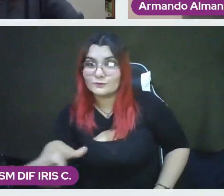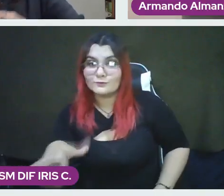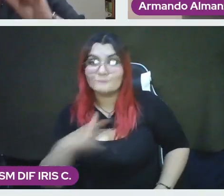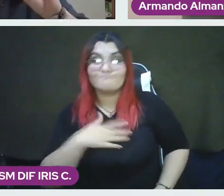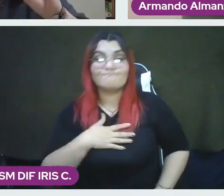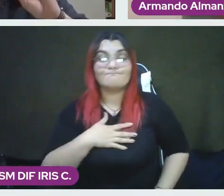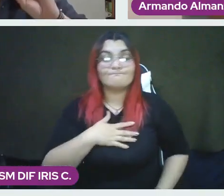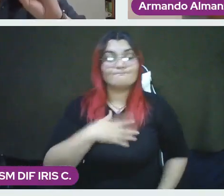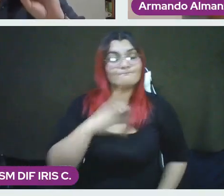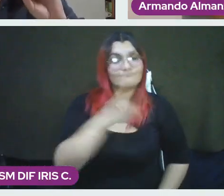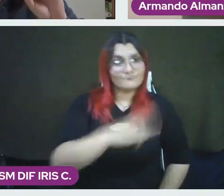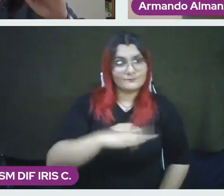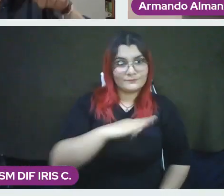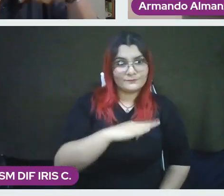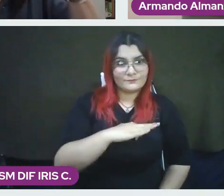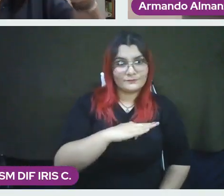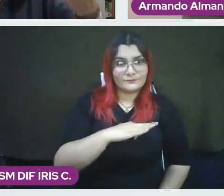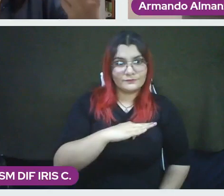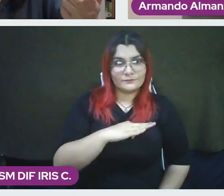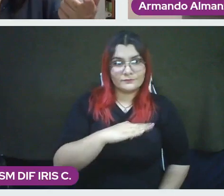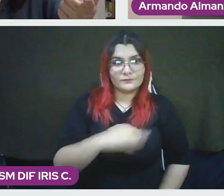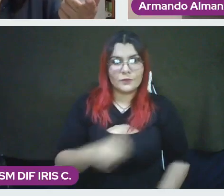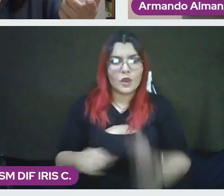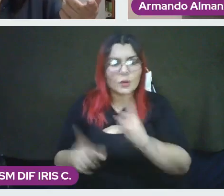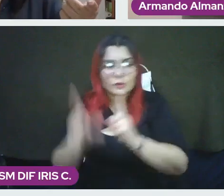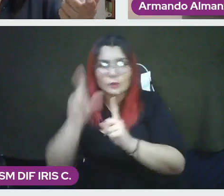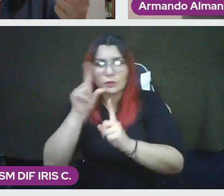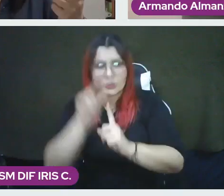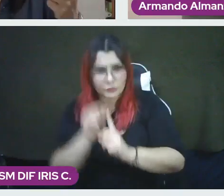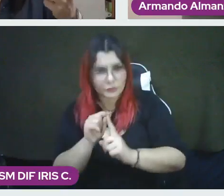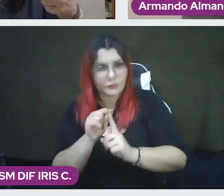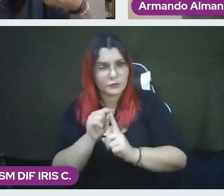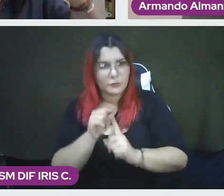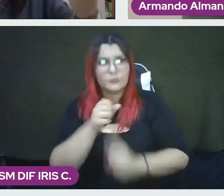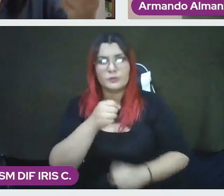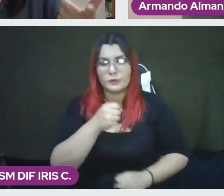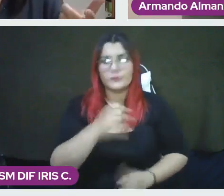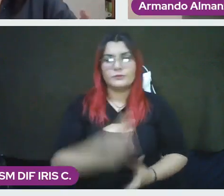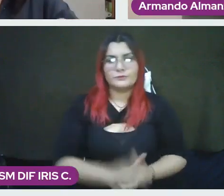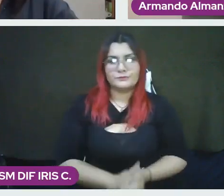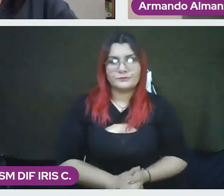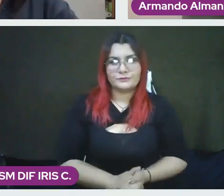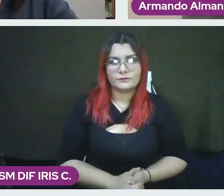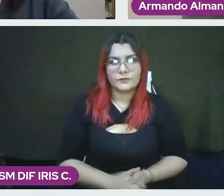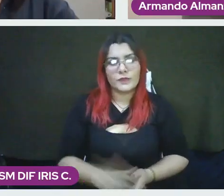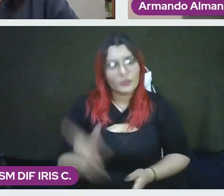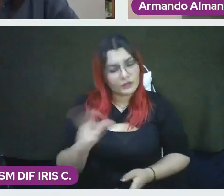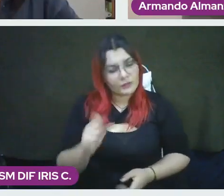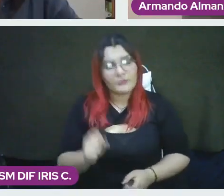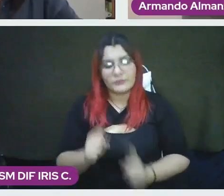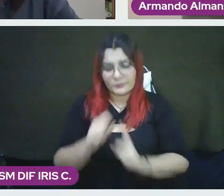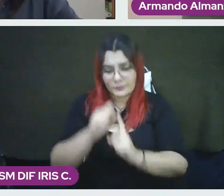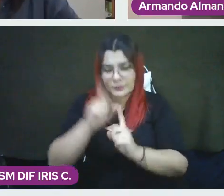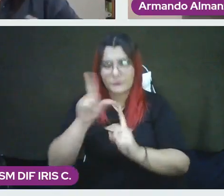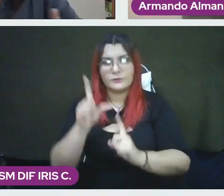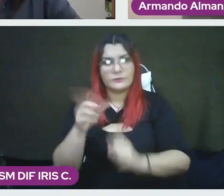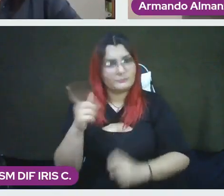Doctor, voy a apagar tantito su audio porque creo que cuando hablo hay eco y ahorita lo volvemos a encender.